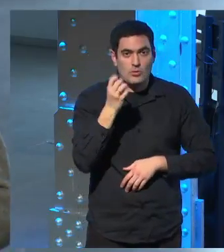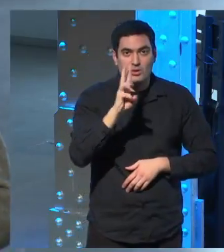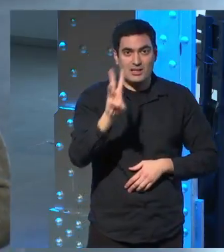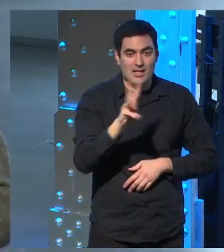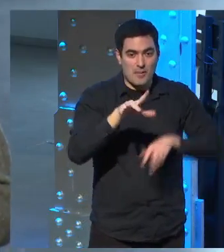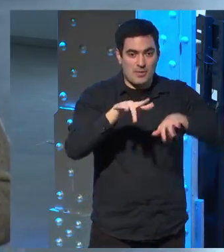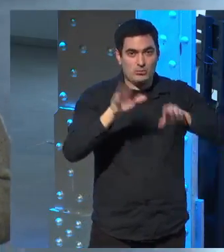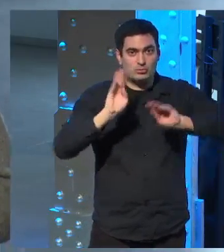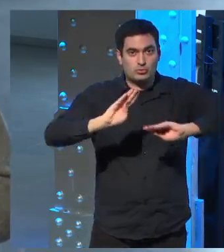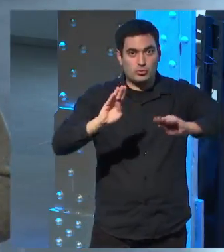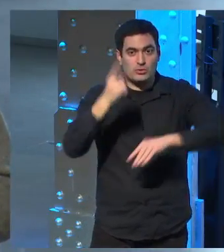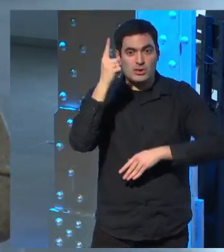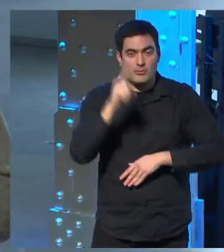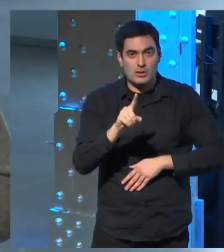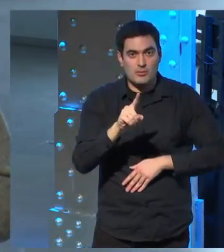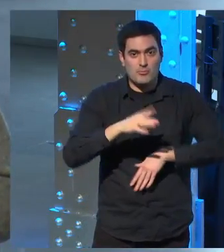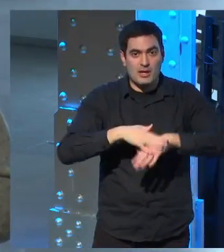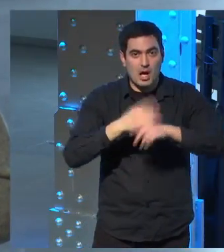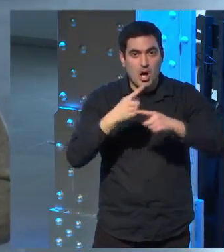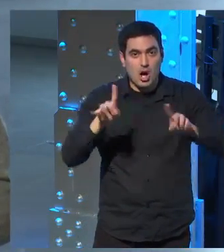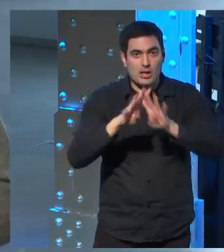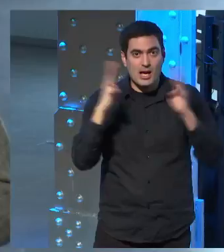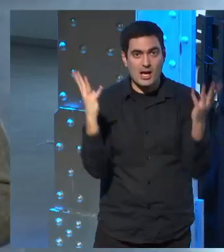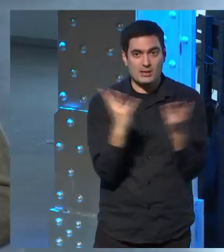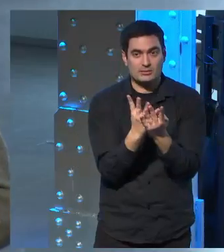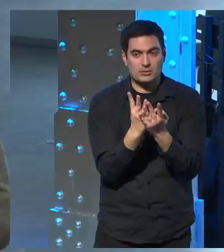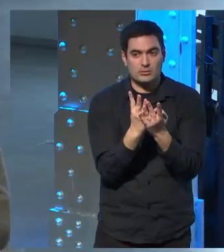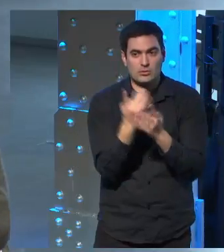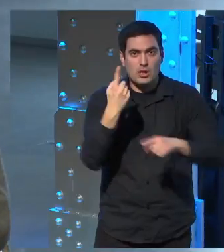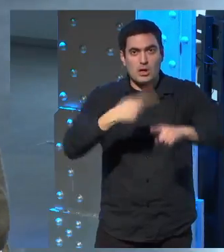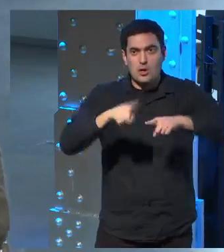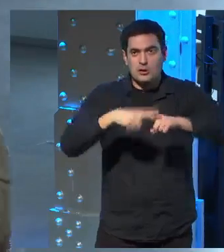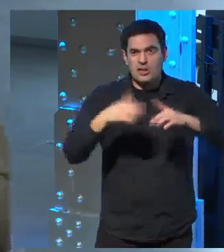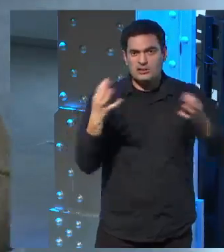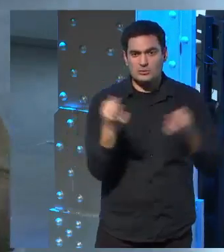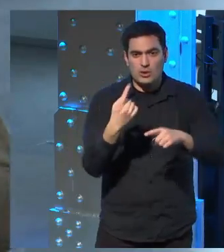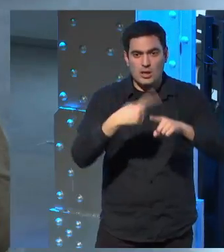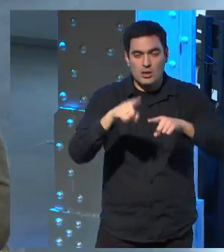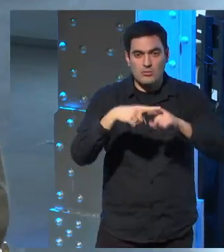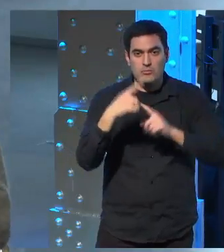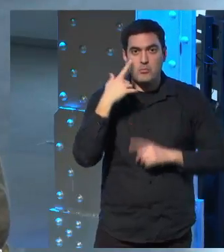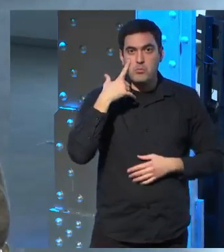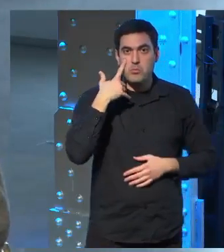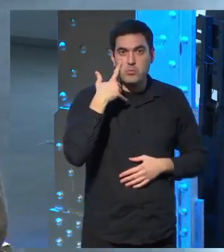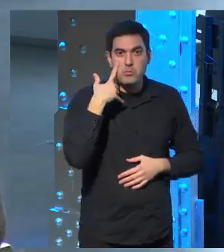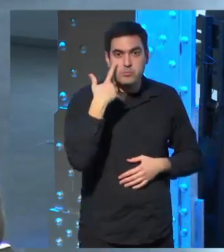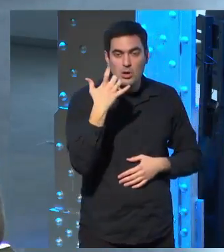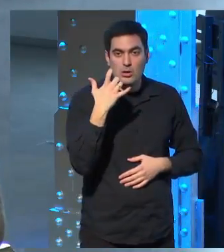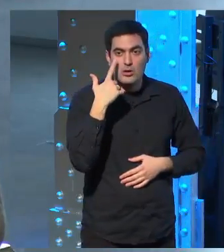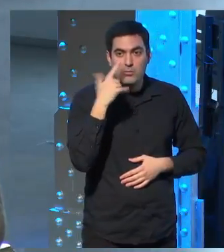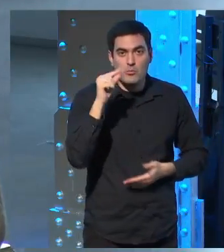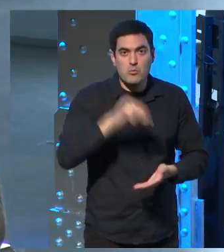piano número 3 y el concierto para orquesta, y una cosa que salta a la